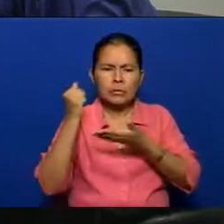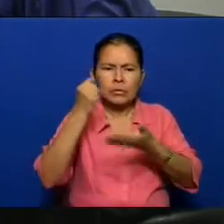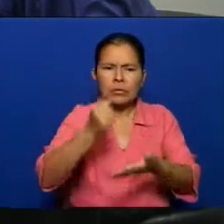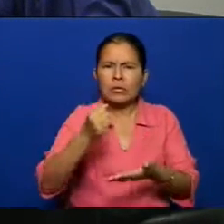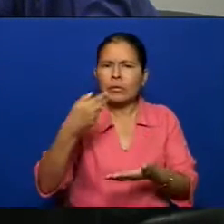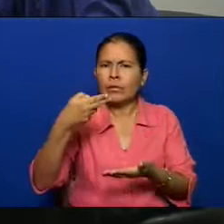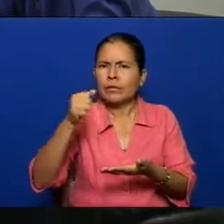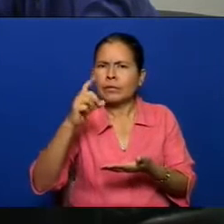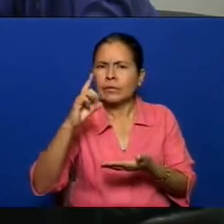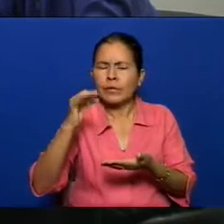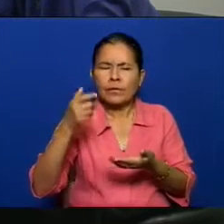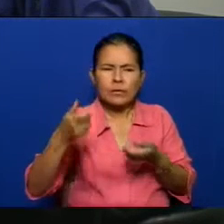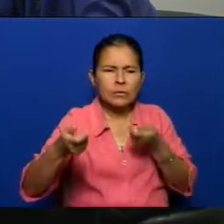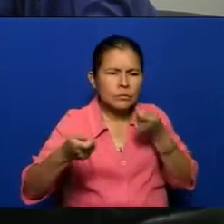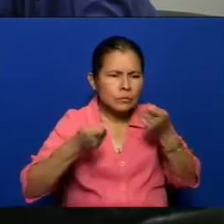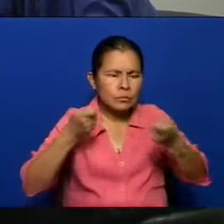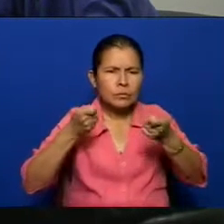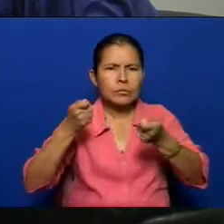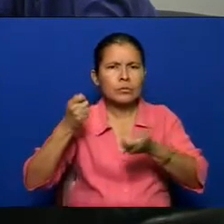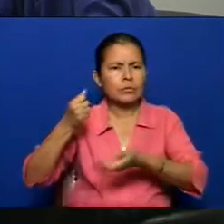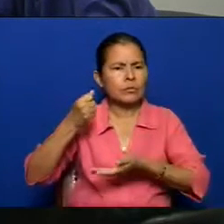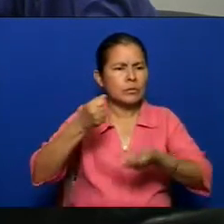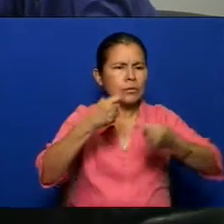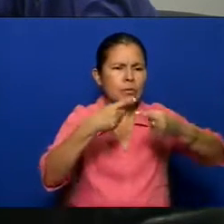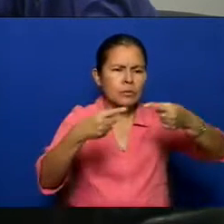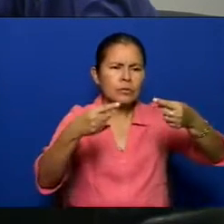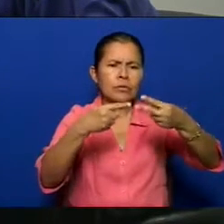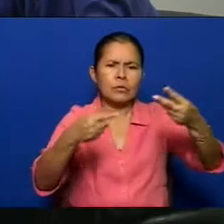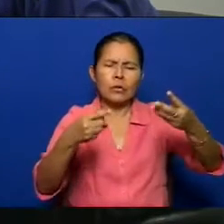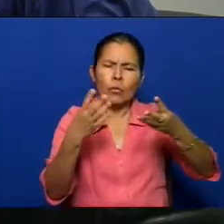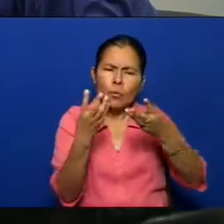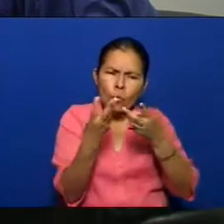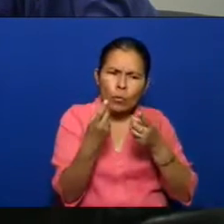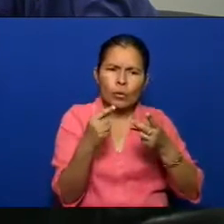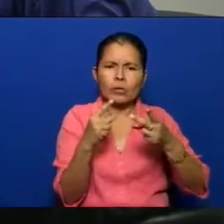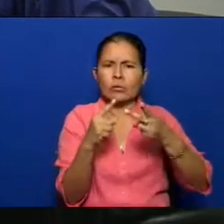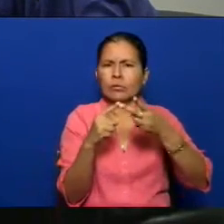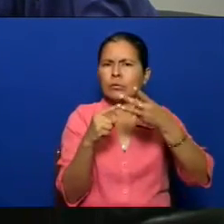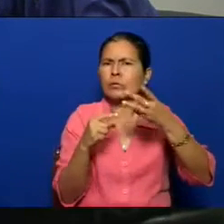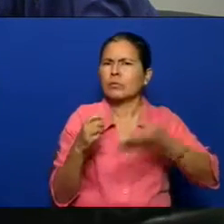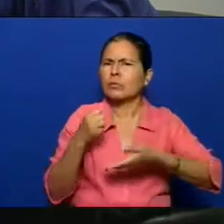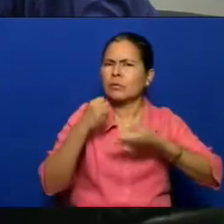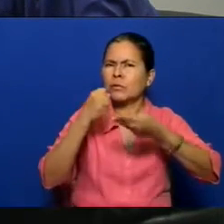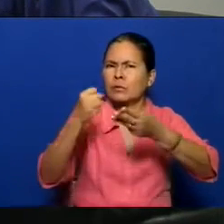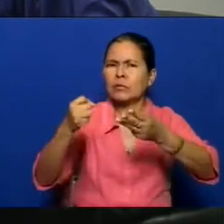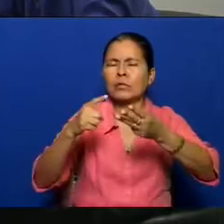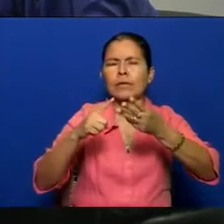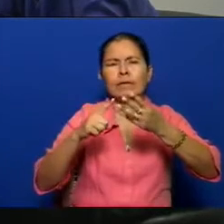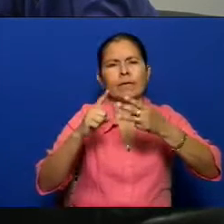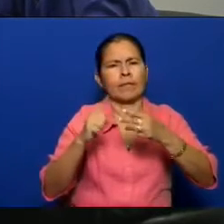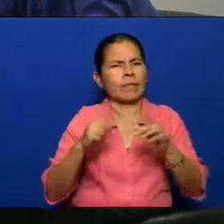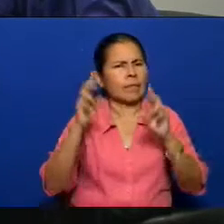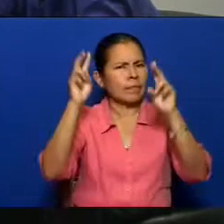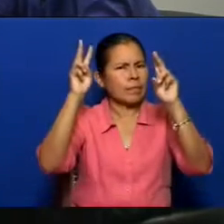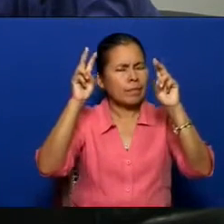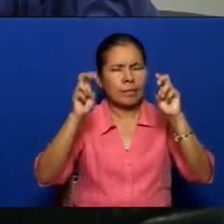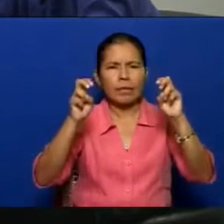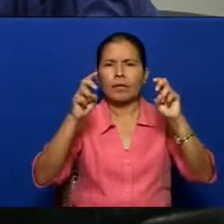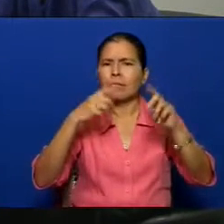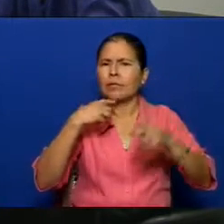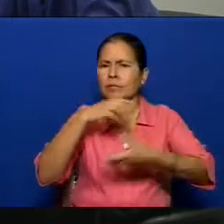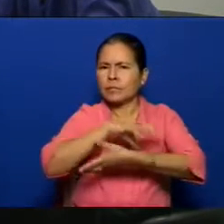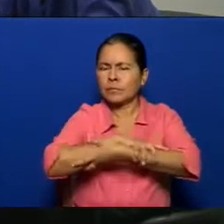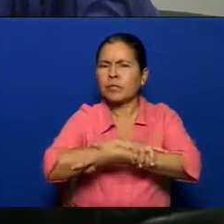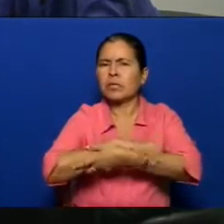monitoreen la inversión y se puedan sacar reportes de cuánto se está invirtiendo, etcétera. Esos son temas, digamos, que la cooperación